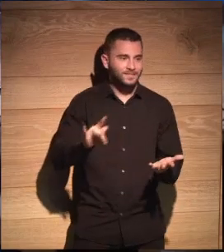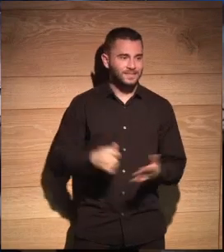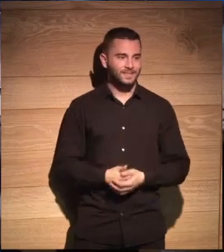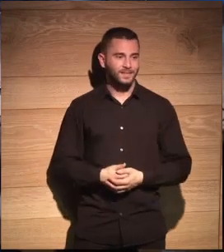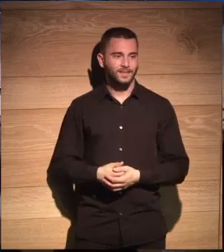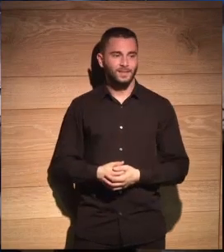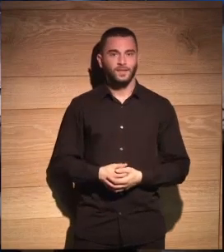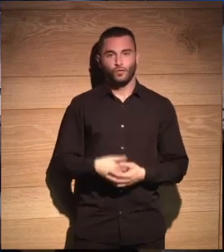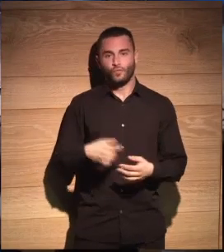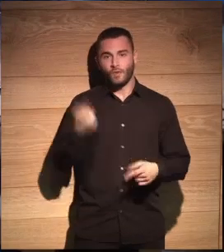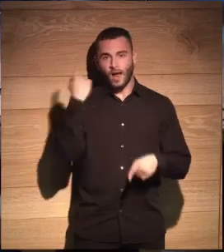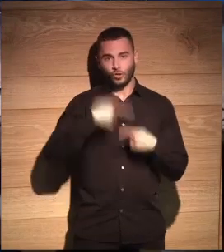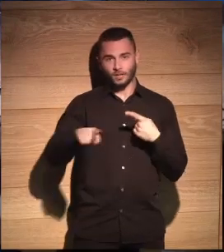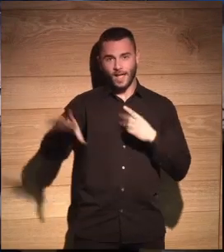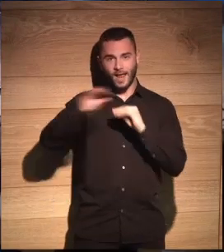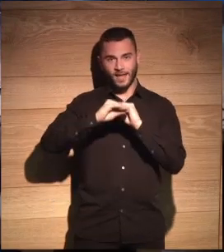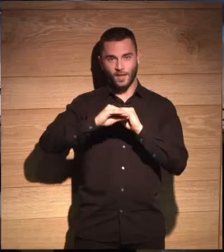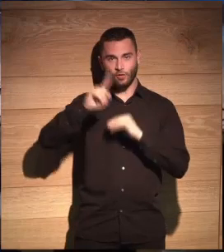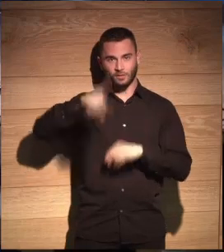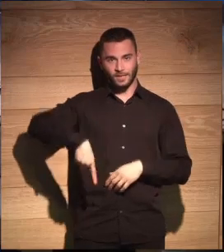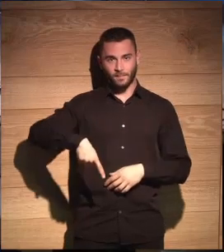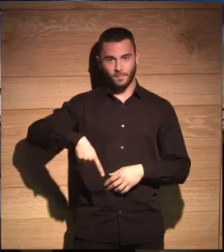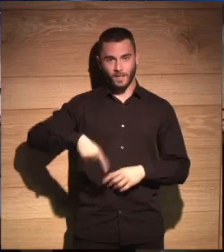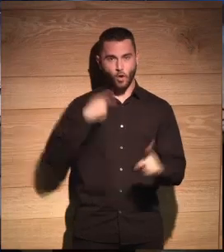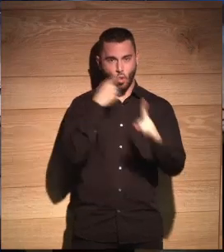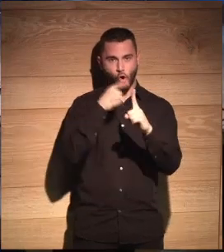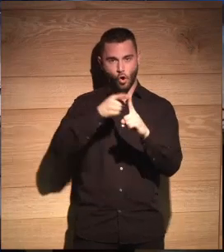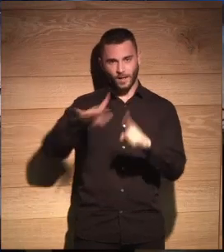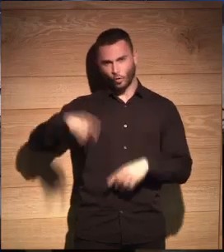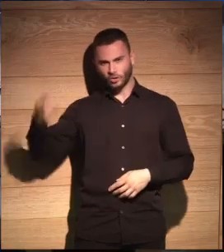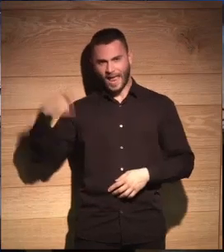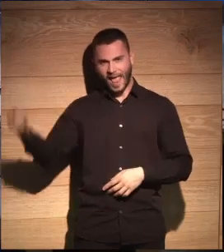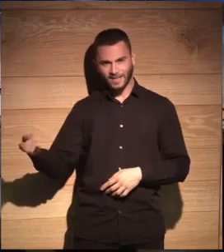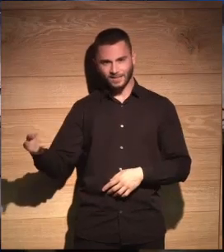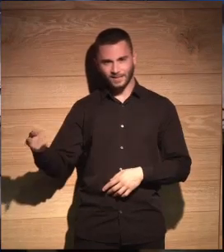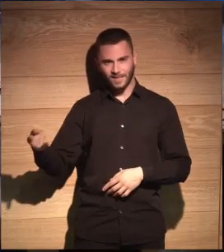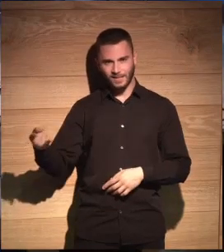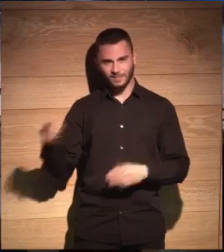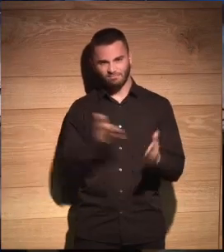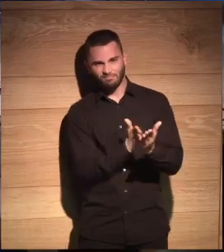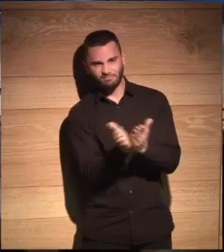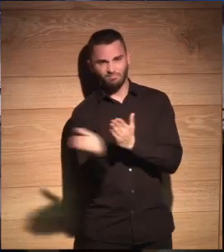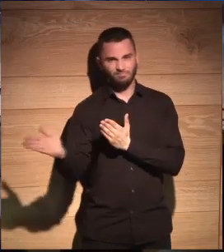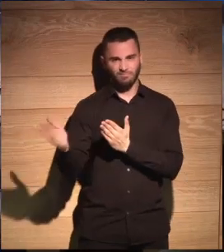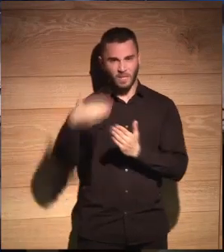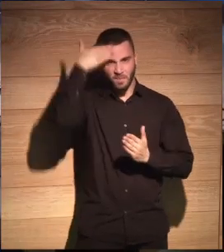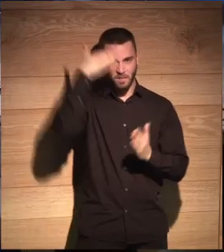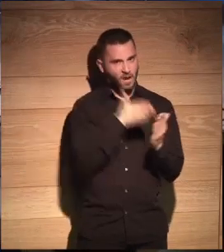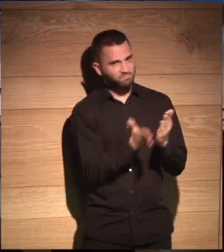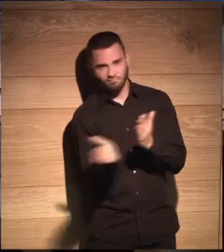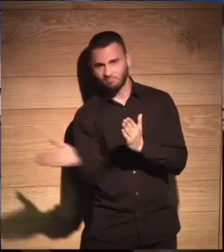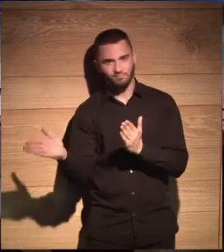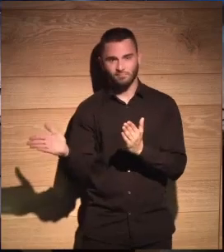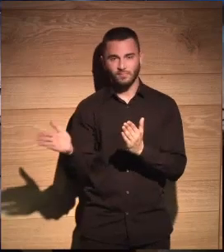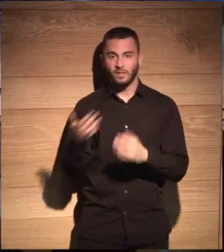Bueno, es así. Otra cosa que también se ha introducido es como misiones secundarias. Hay como tramas, ramas que salen de la trama principal, que si